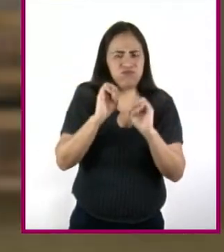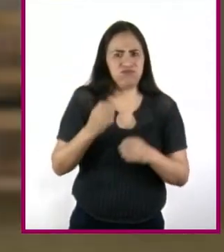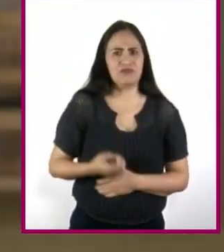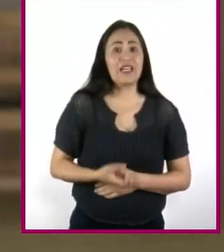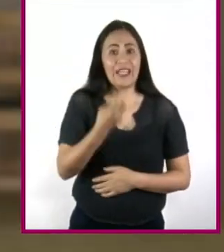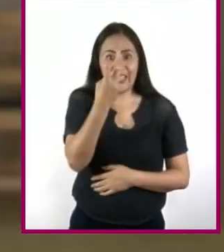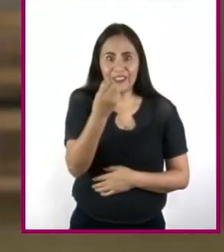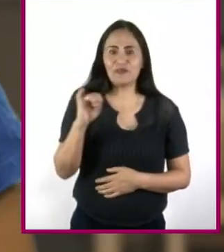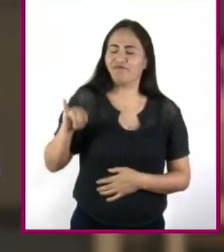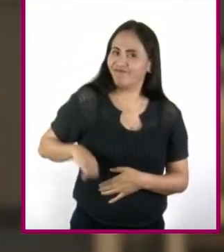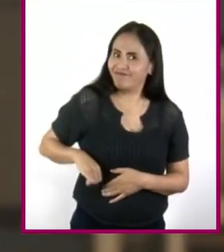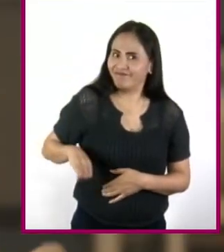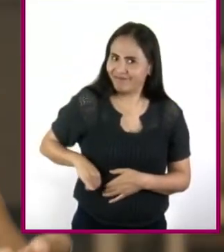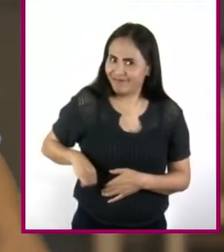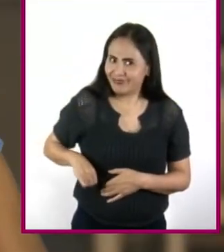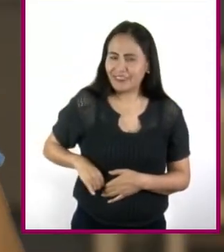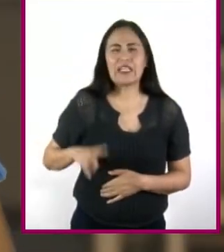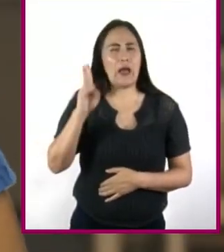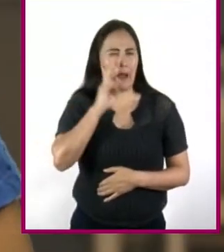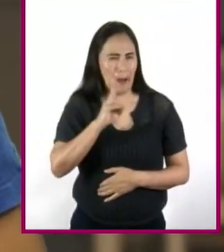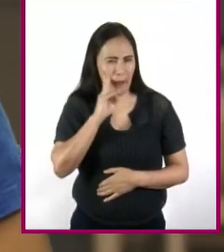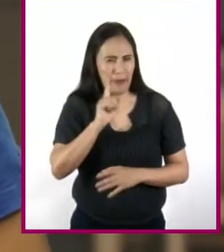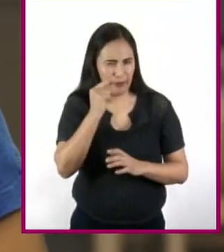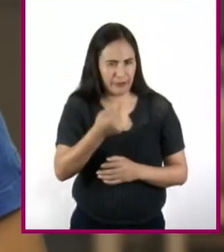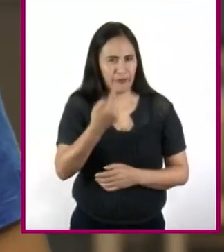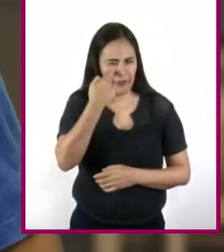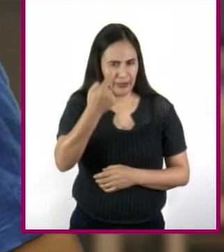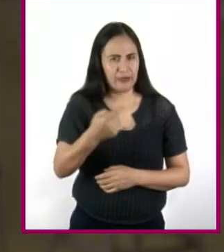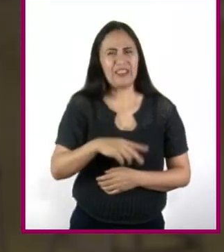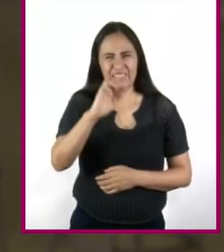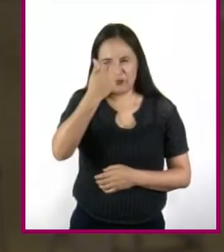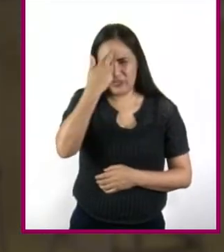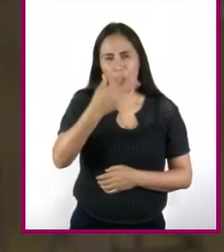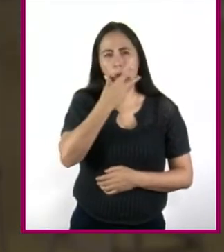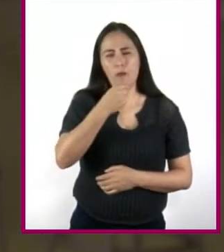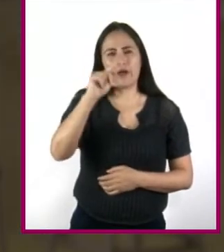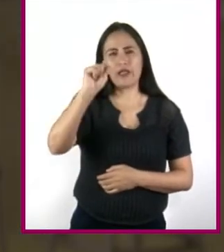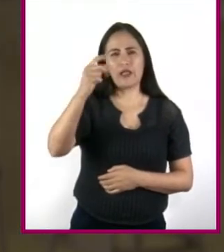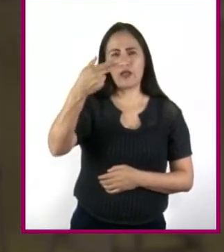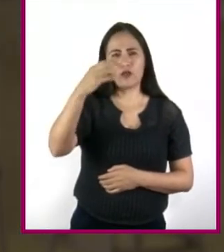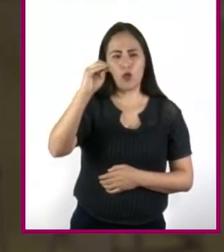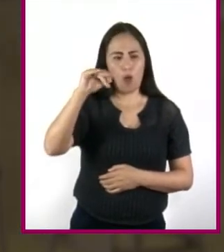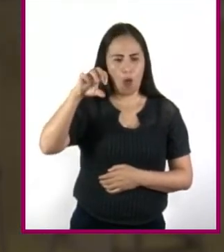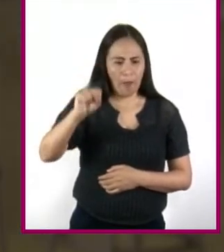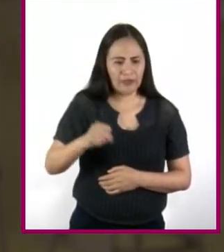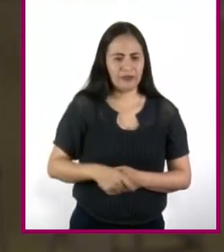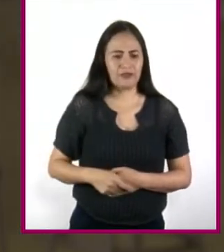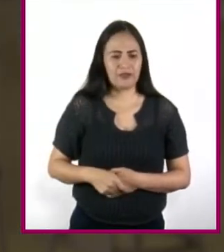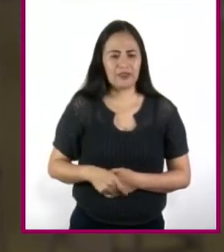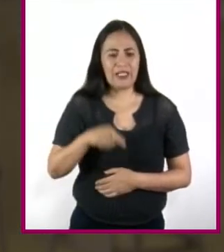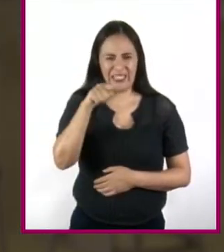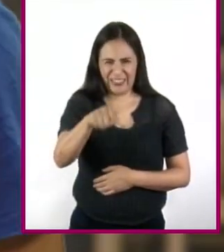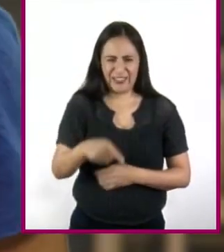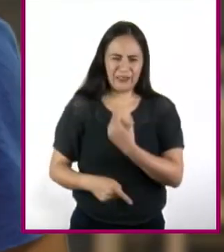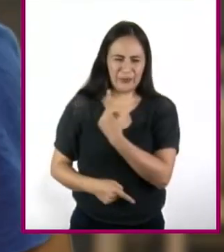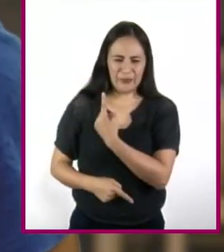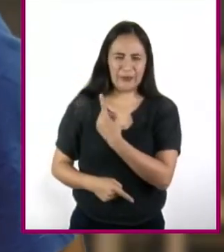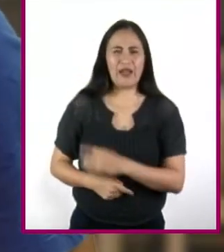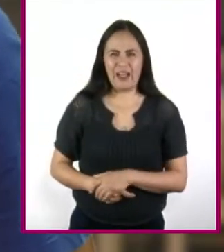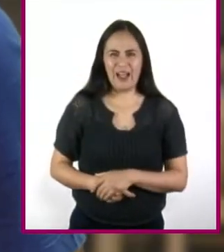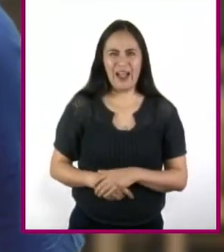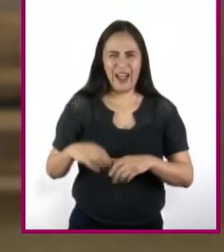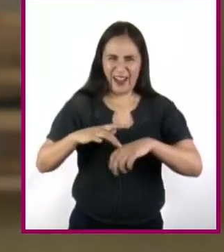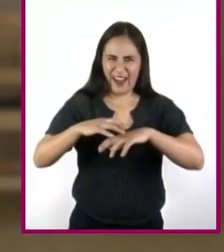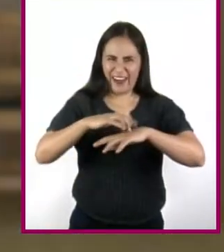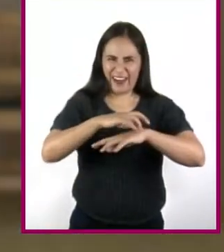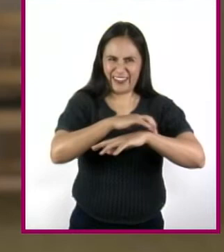ayudar. A ver. ¿Se acuerdan de Thomas Nagel? Es el señor de la araña en el urinal, ¿no? Ese